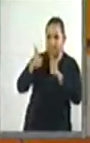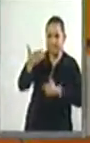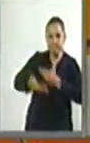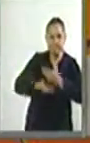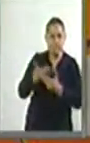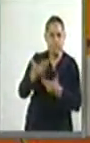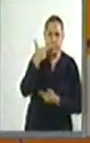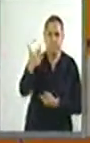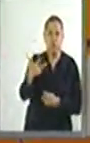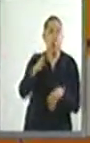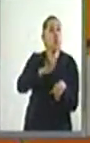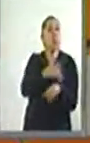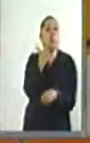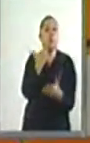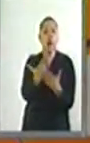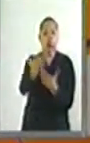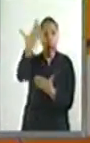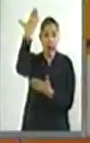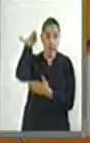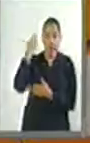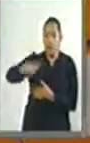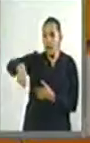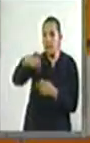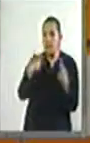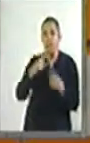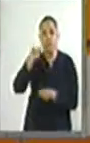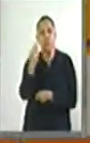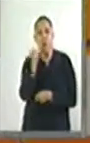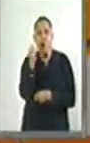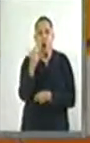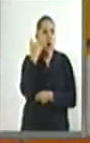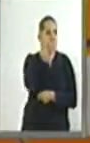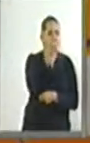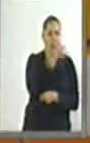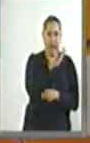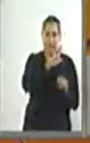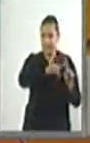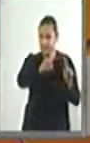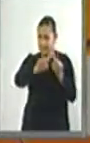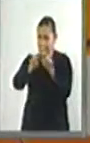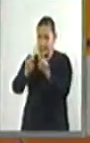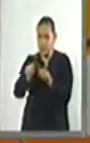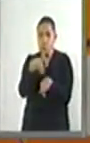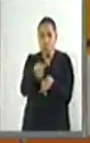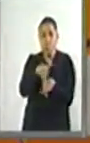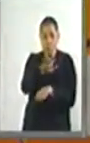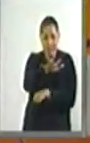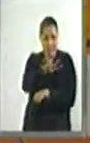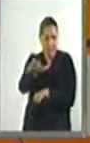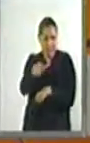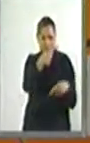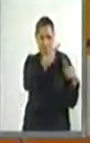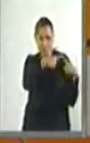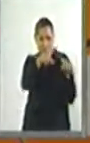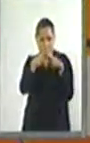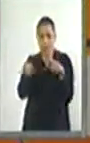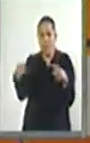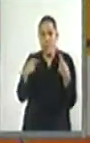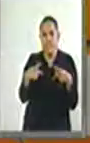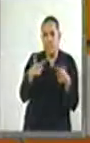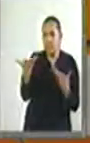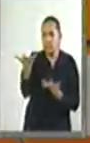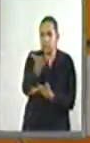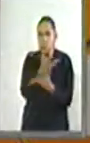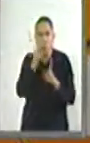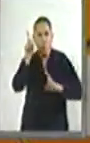existían 500 números en los centros de atención de emergencias, lo que confundía a la ciudadanía y los colocaba en una situación de total